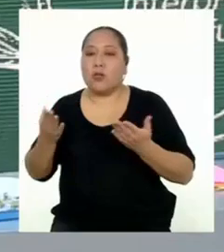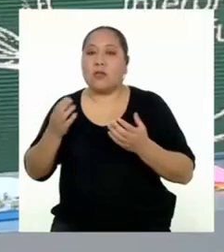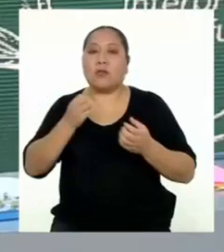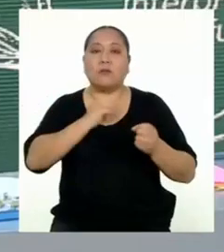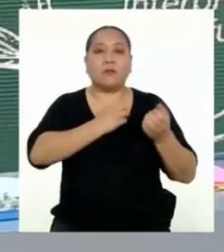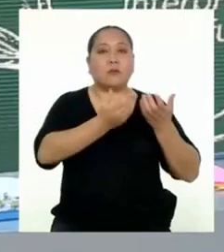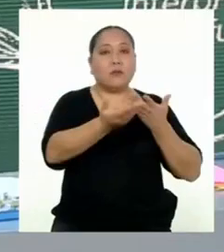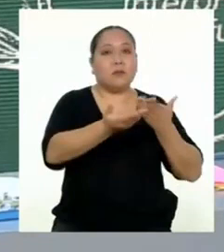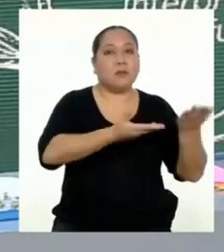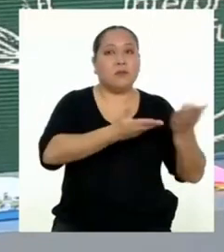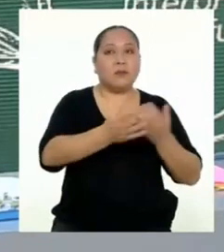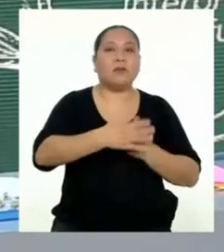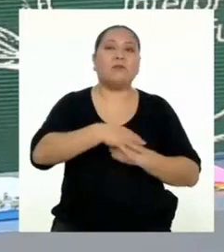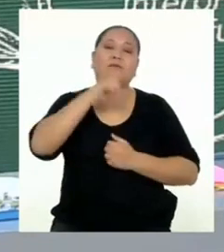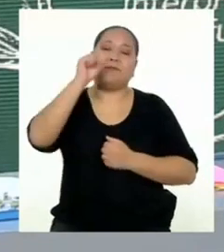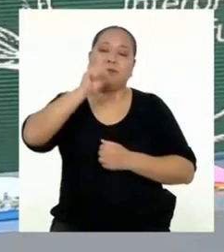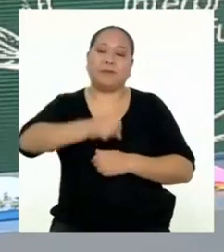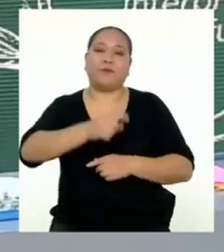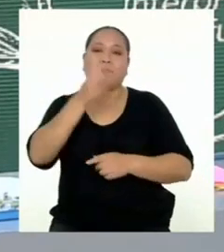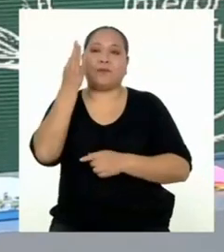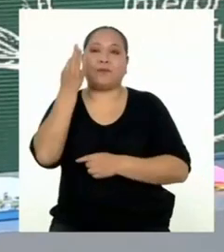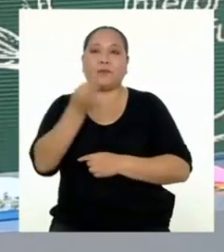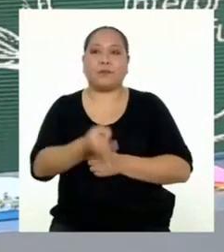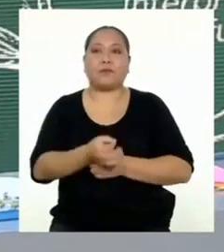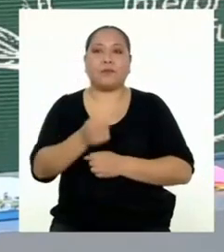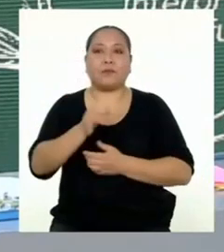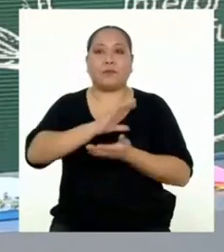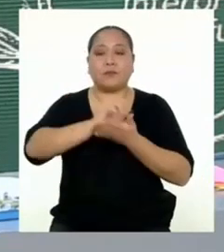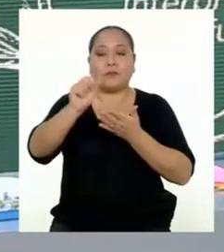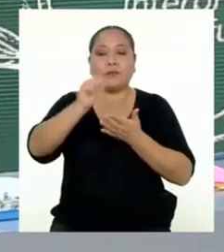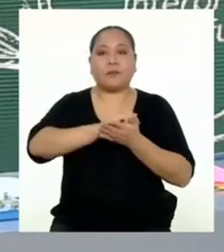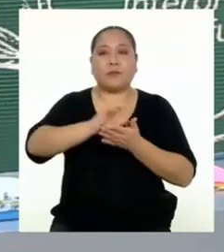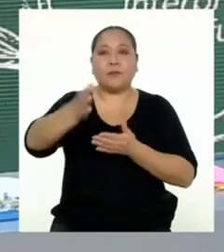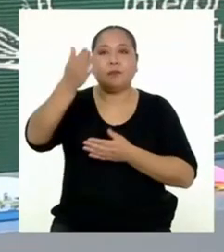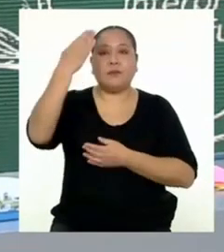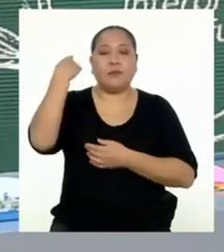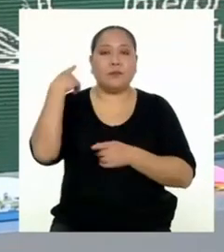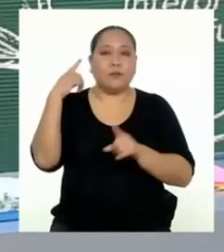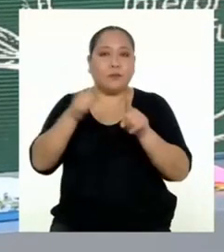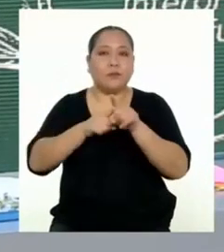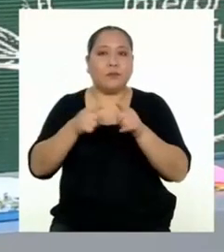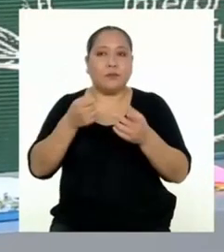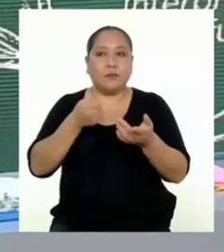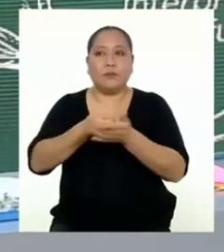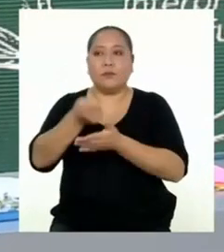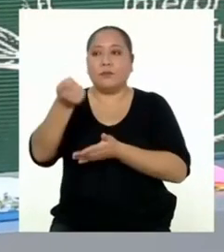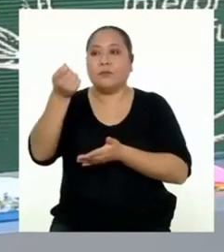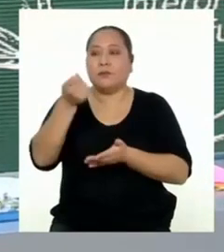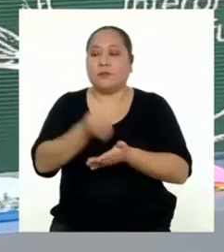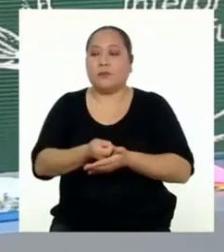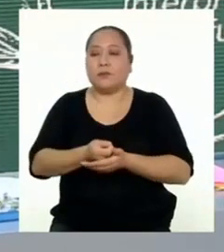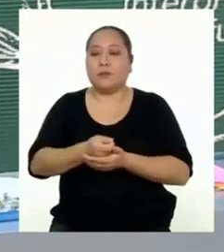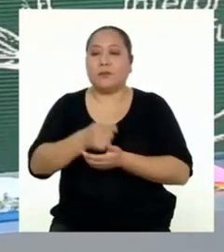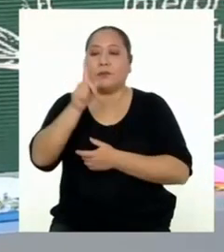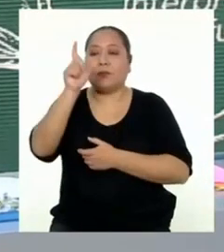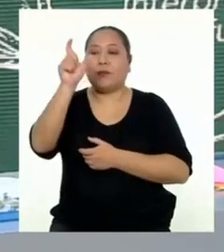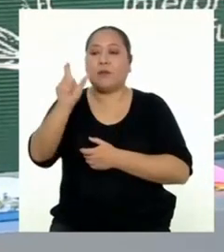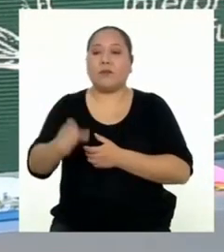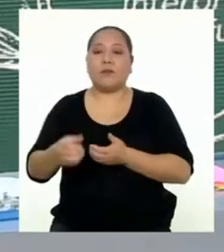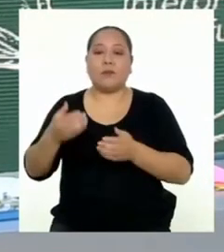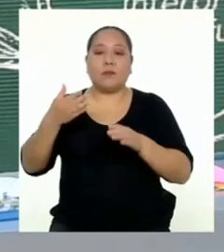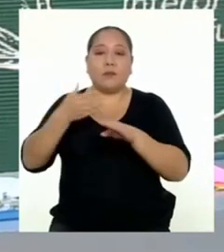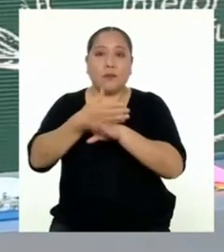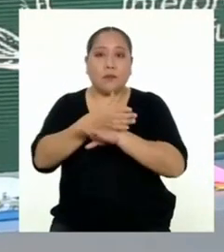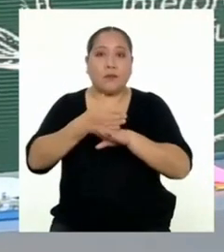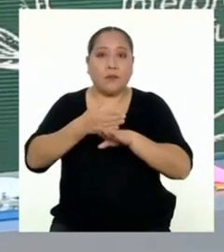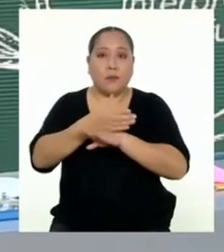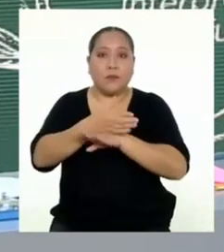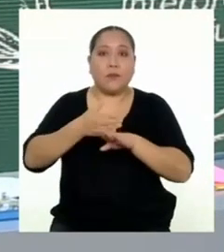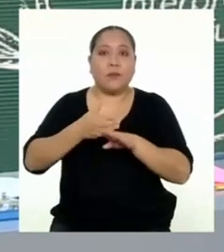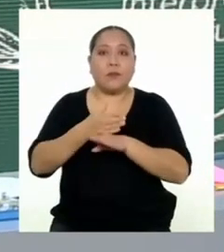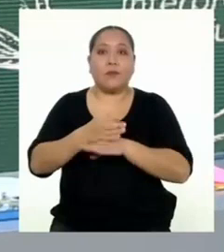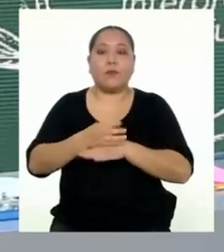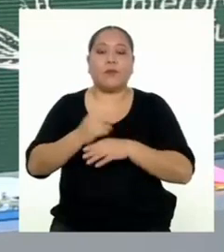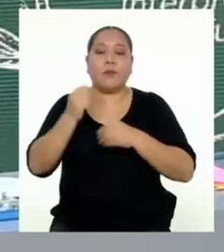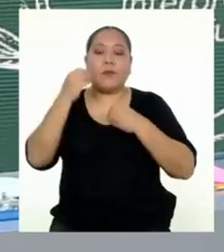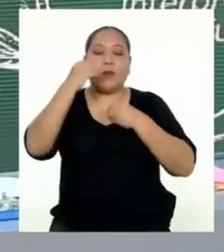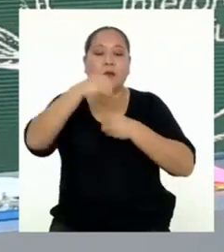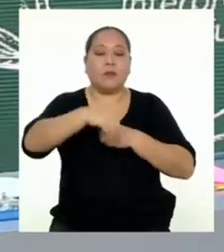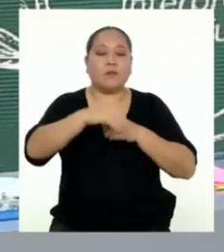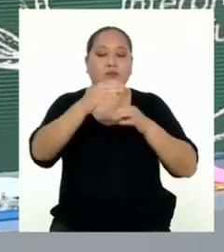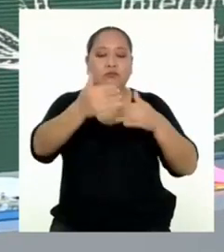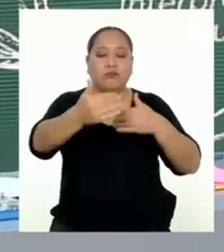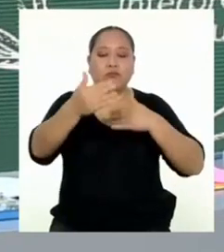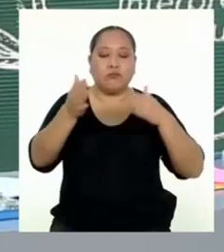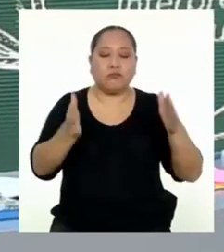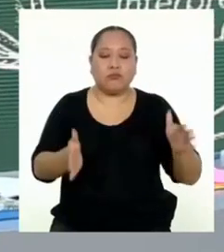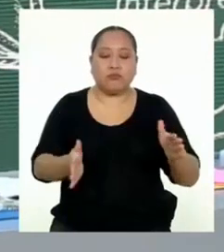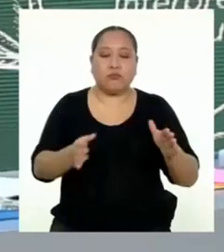servicios. ¡Es verdad! Hace unos meses también contraté a un carpintero para que me fabrique un escritorio para implementar un lugar